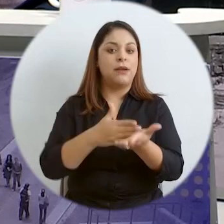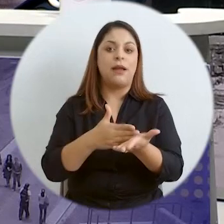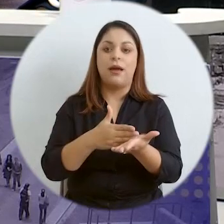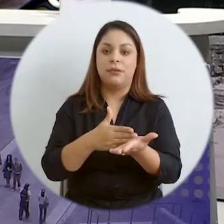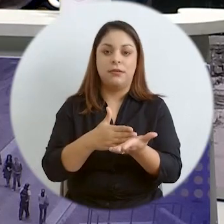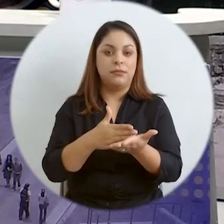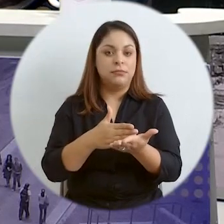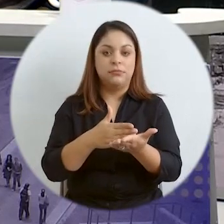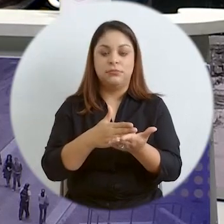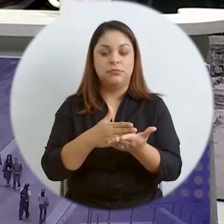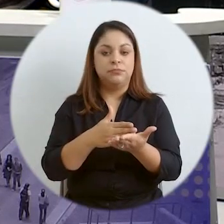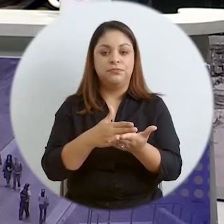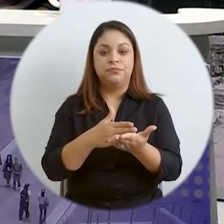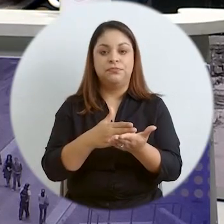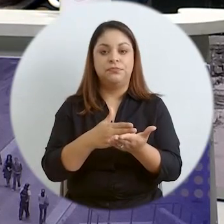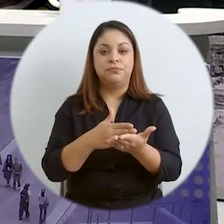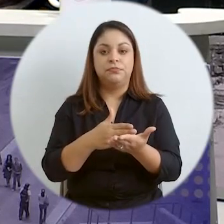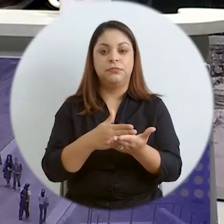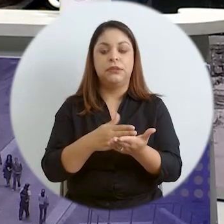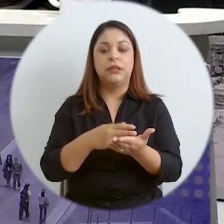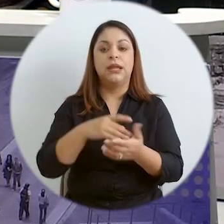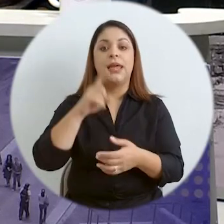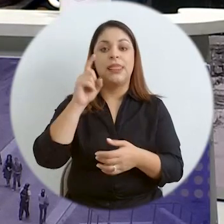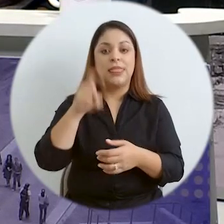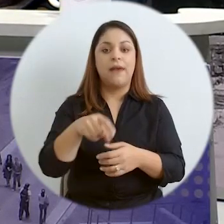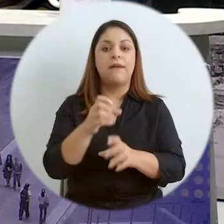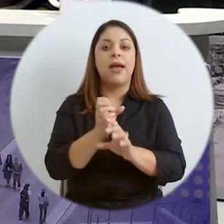tiene que hacer según los dictados